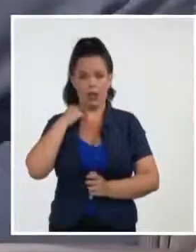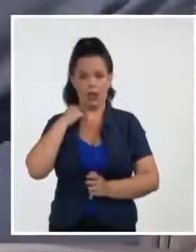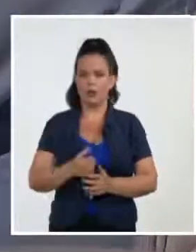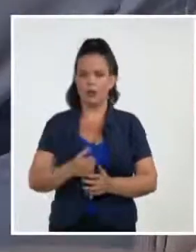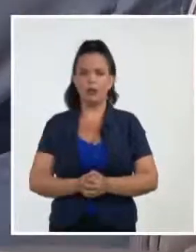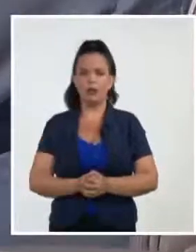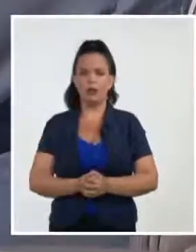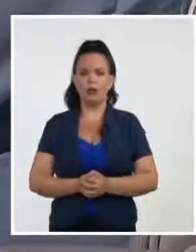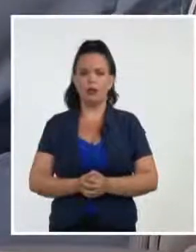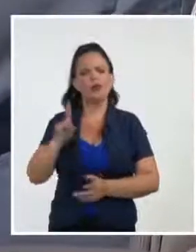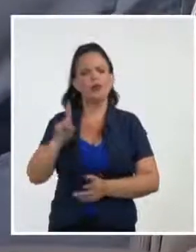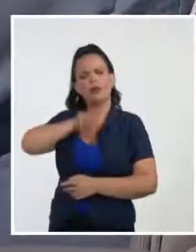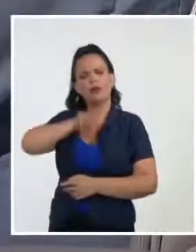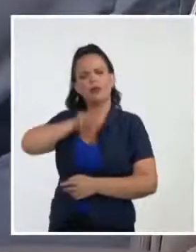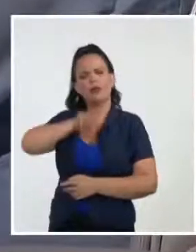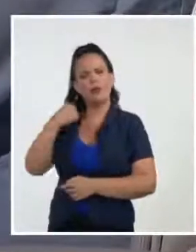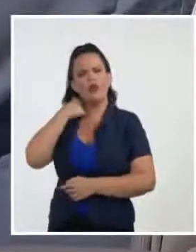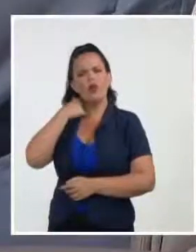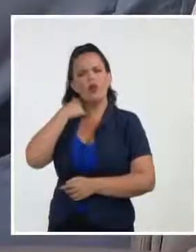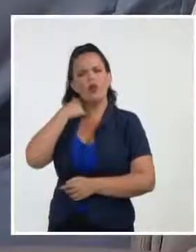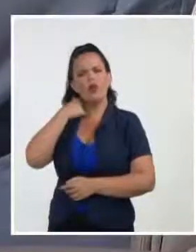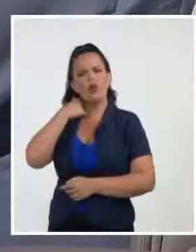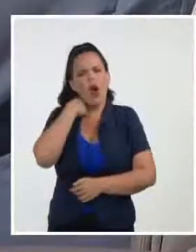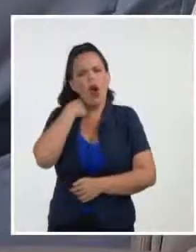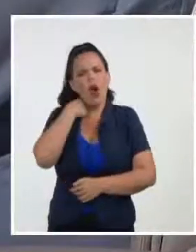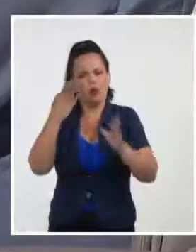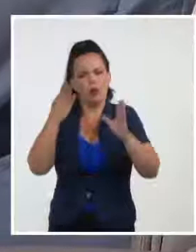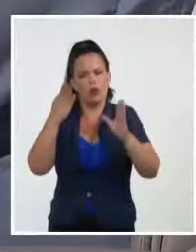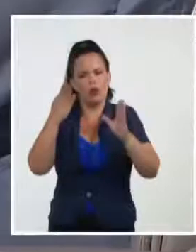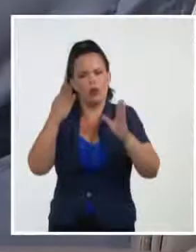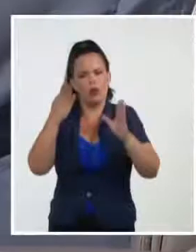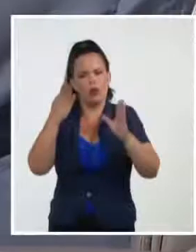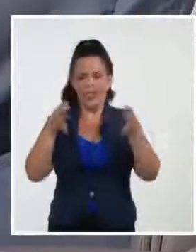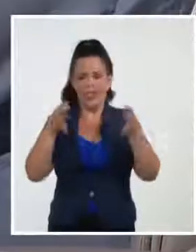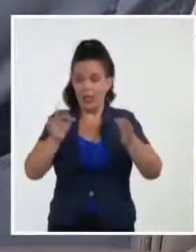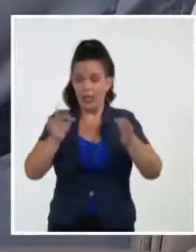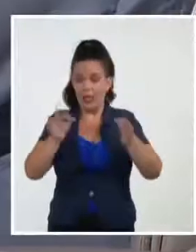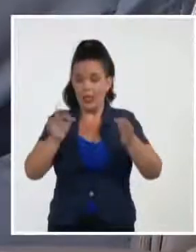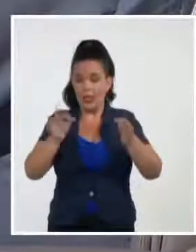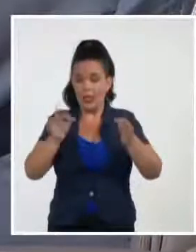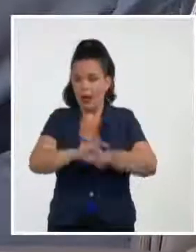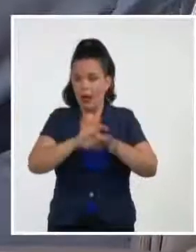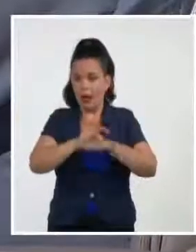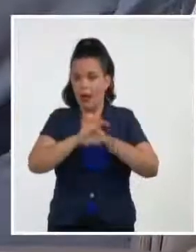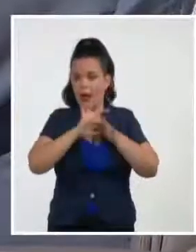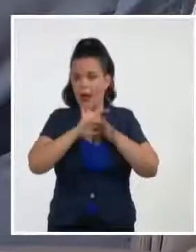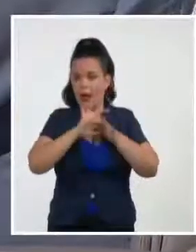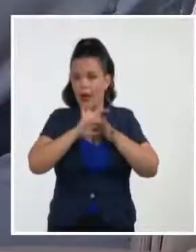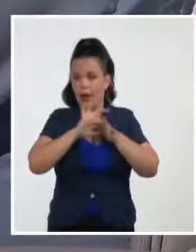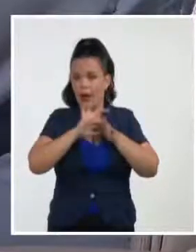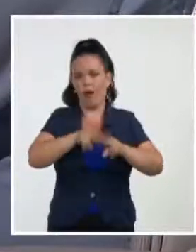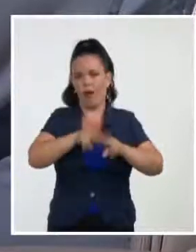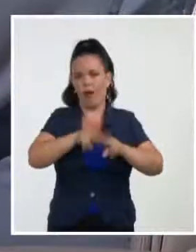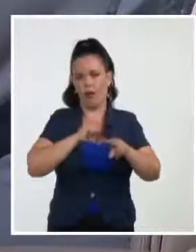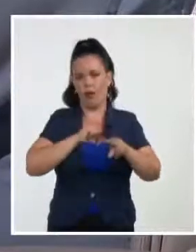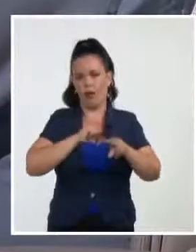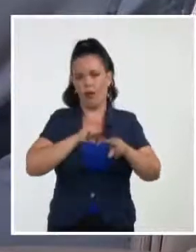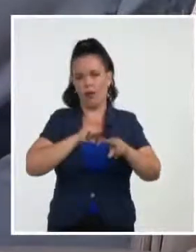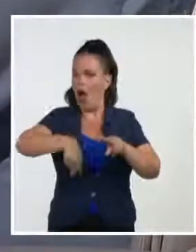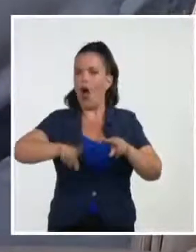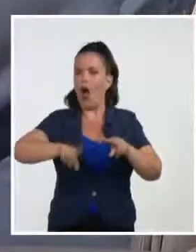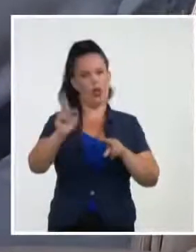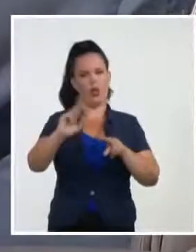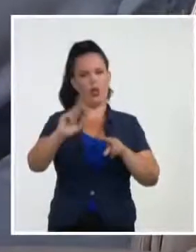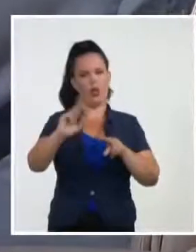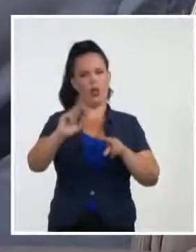más de un año La Habana fue el epicentro de la pandemia y ahora está en el 9º lugar en la tasa. Eso creo que